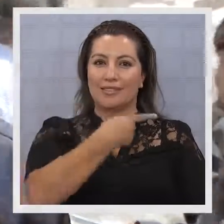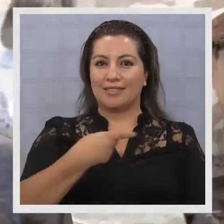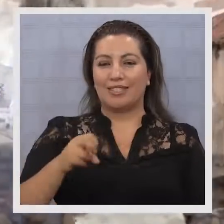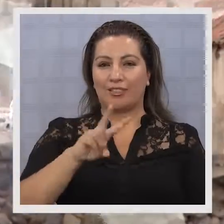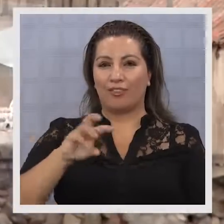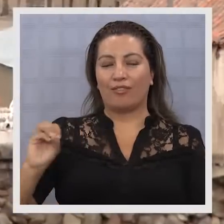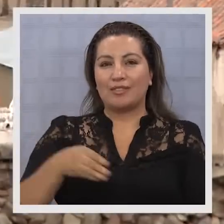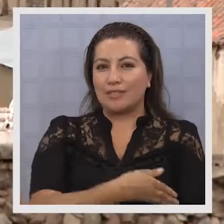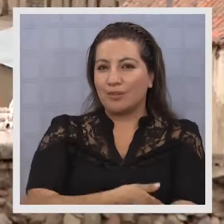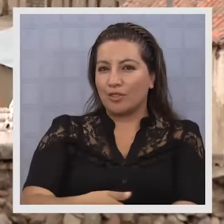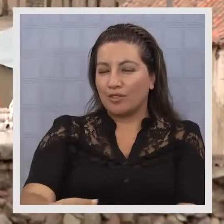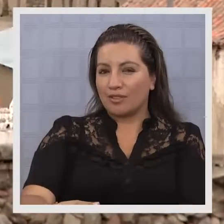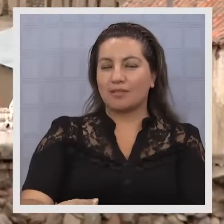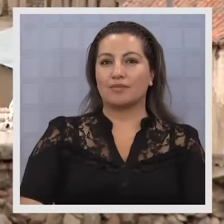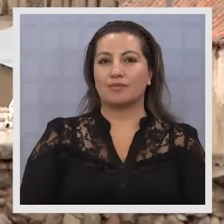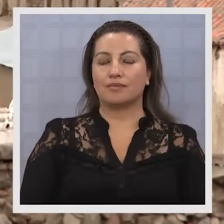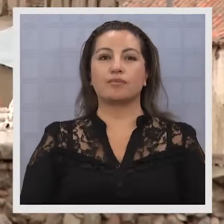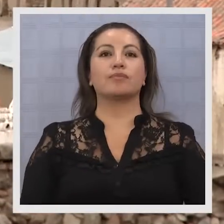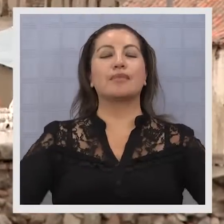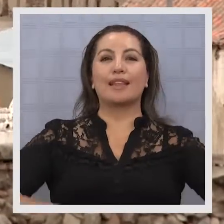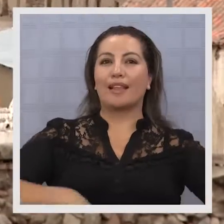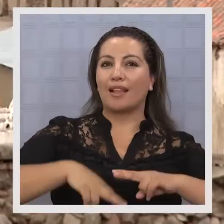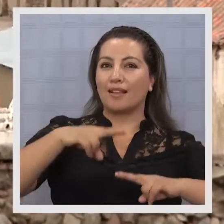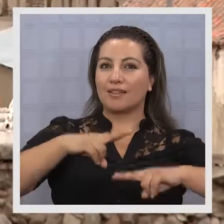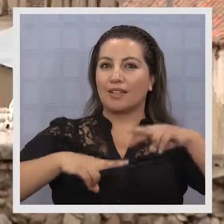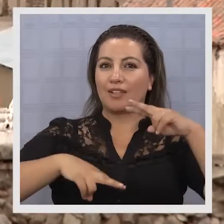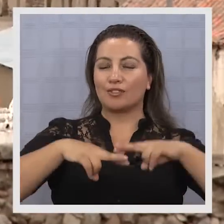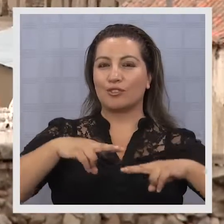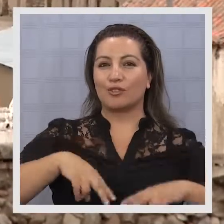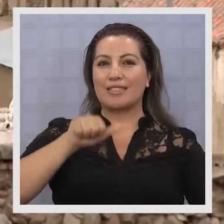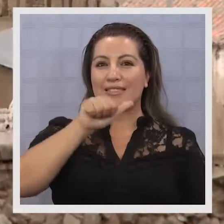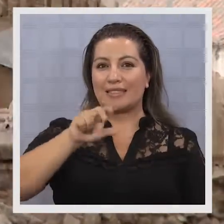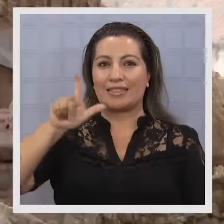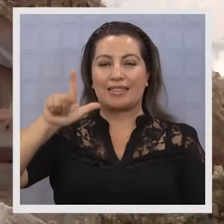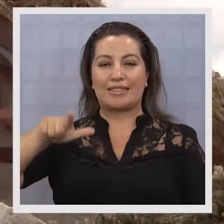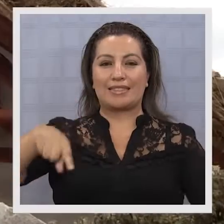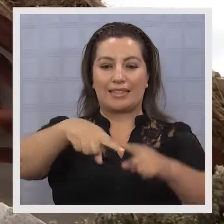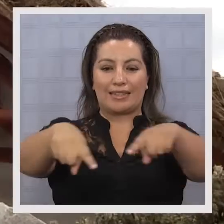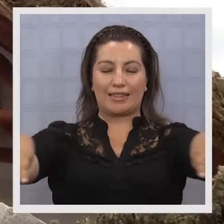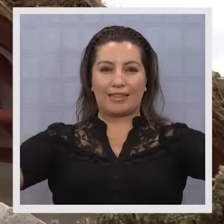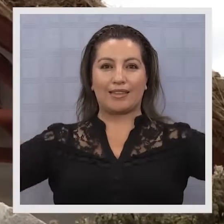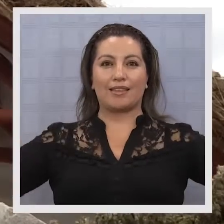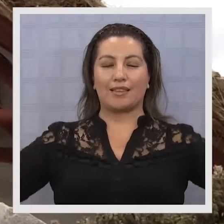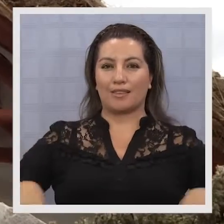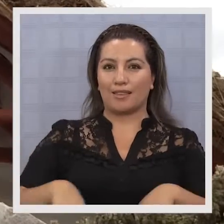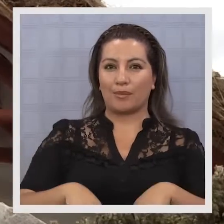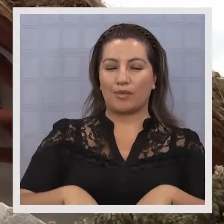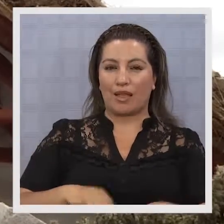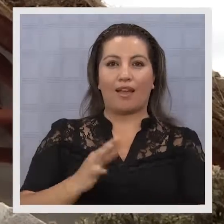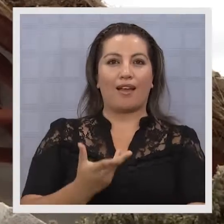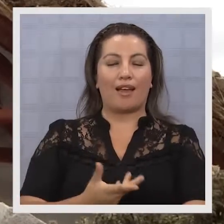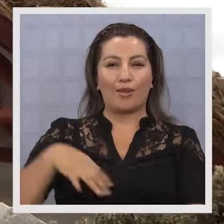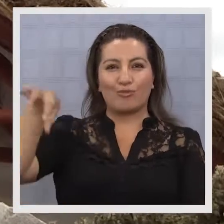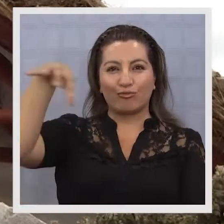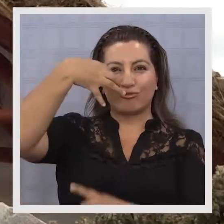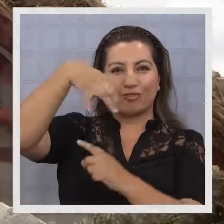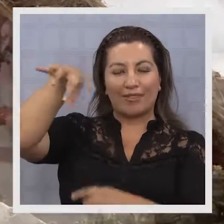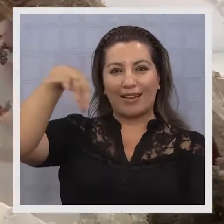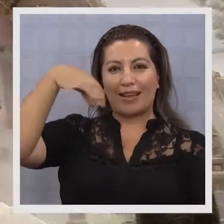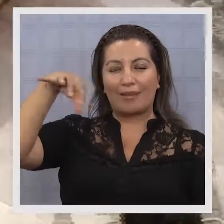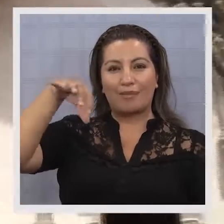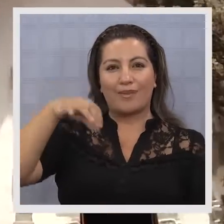los 120 millones de pesos. La construcción de 67 metros cuadrados considera una planta rectangular con